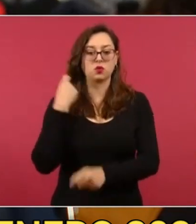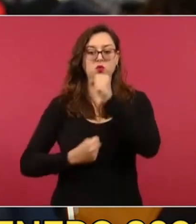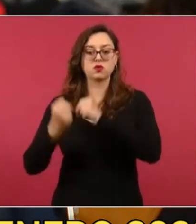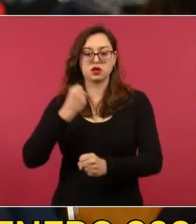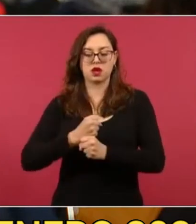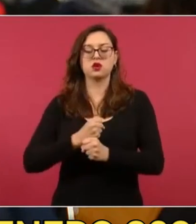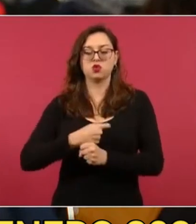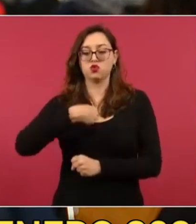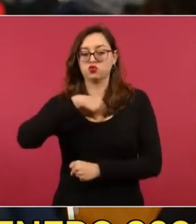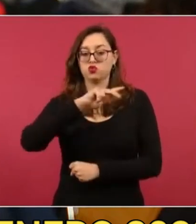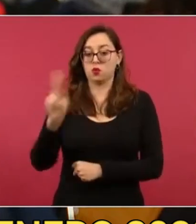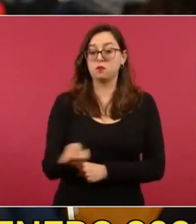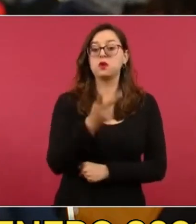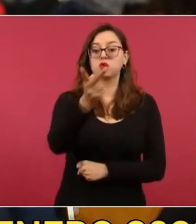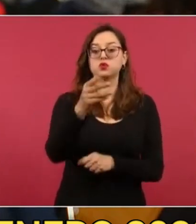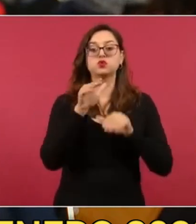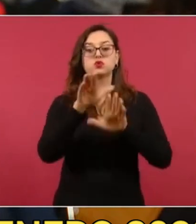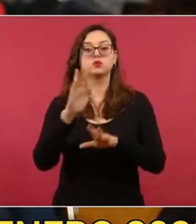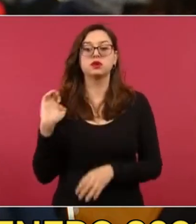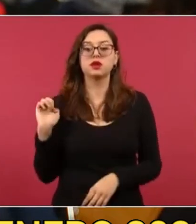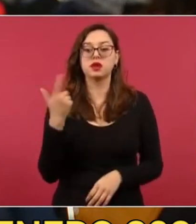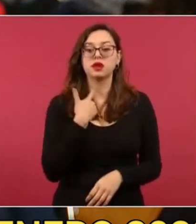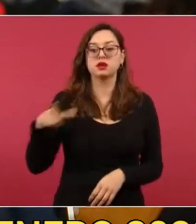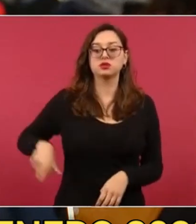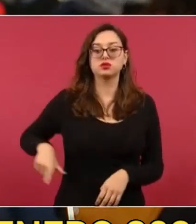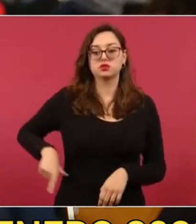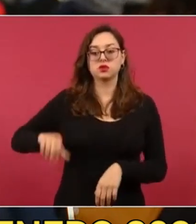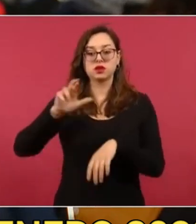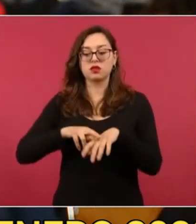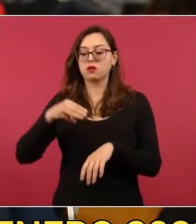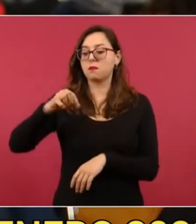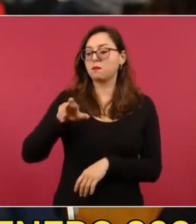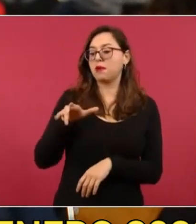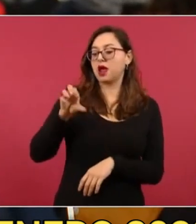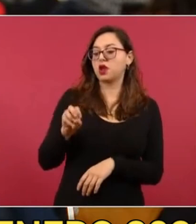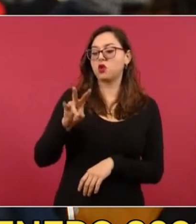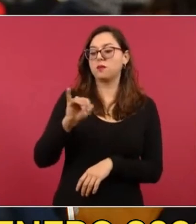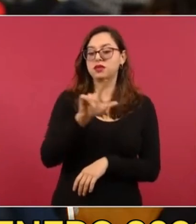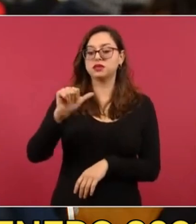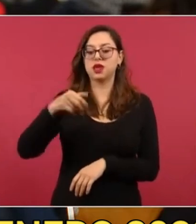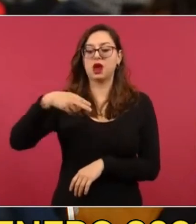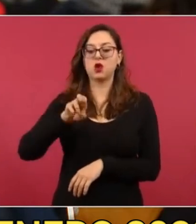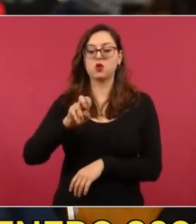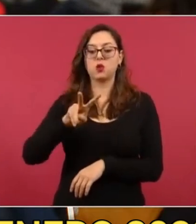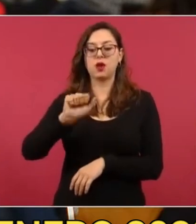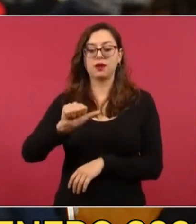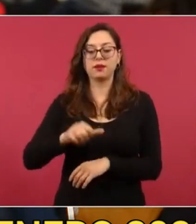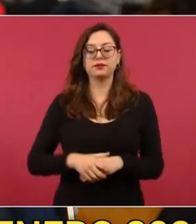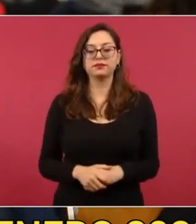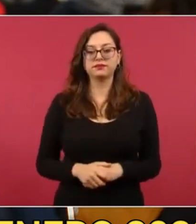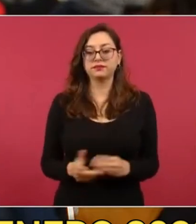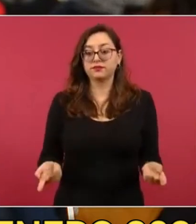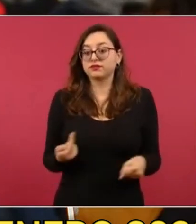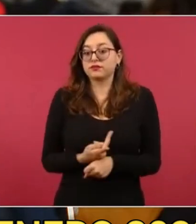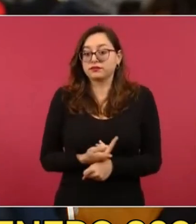preguntado acerca de el exgobernador Mario Villanueva. En su caso, si su gobierno